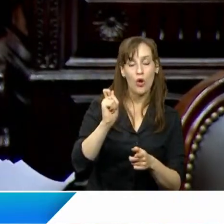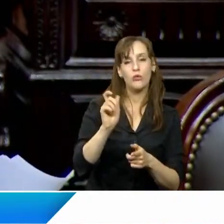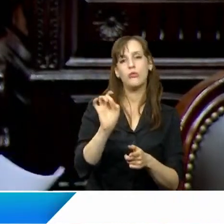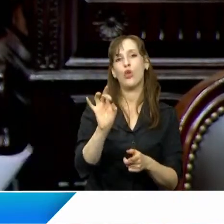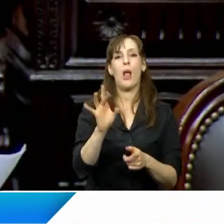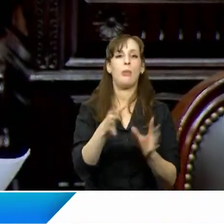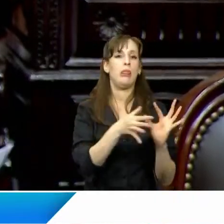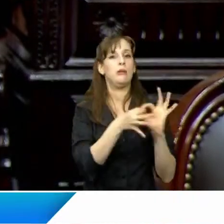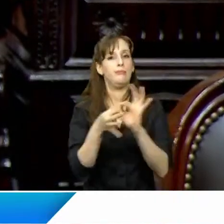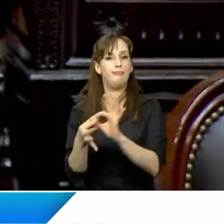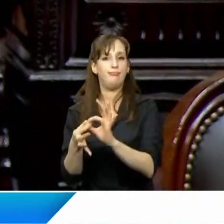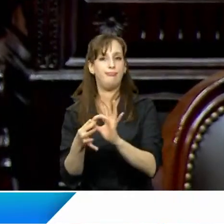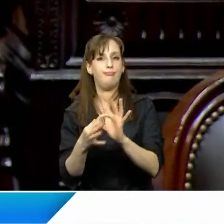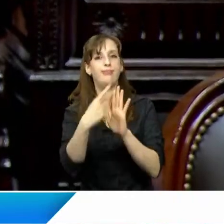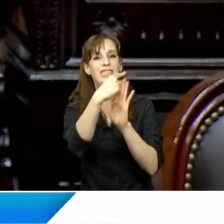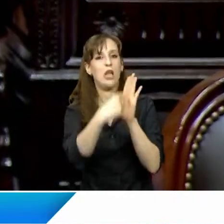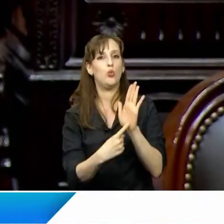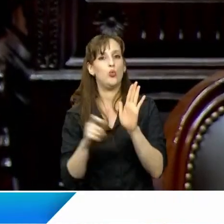Roma.